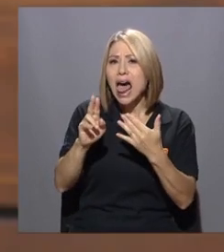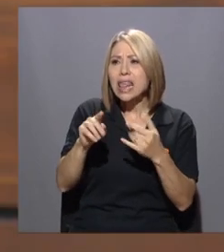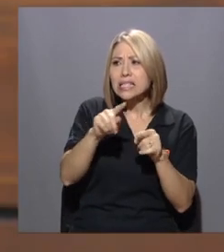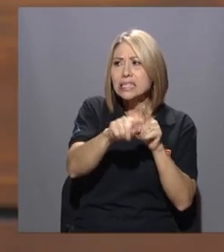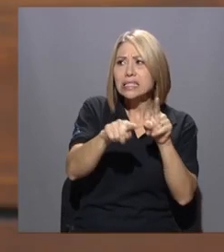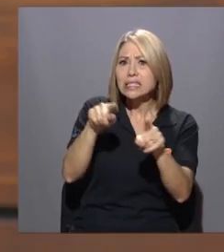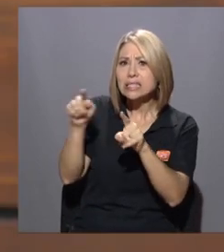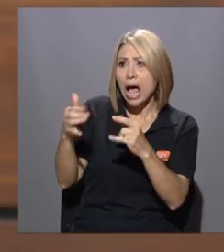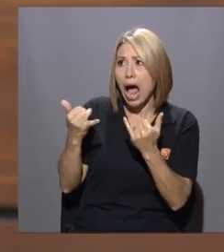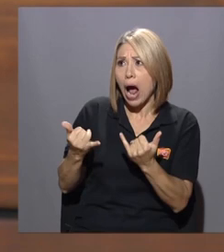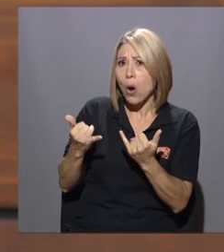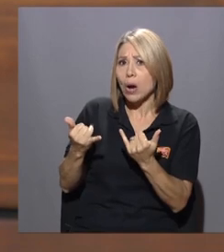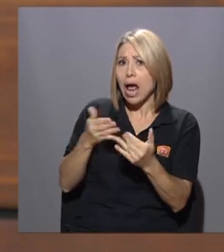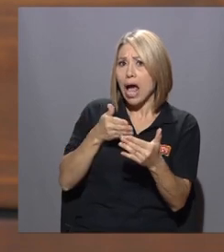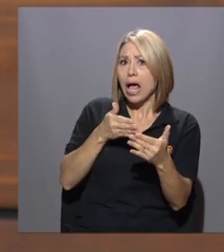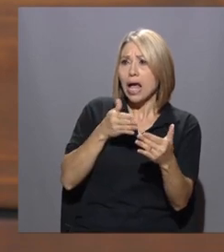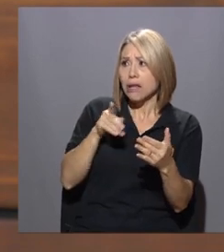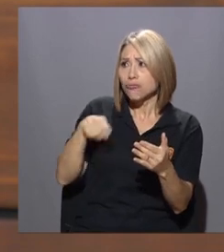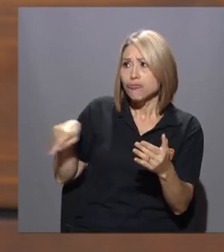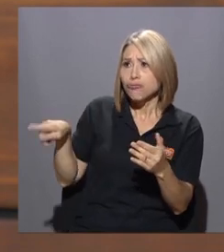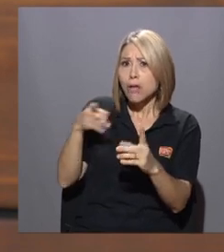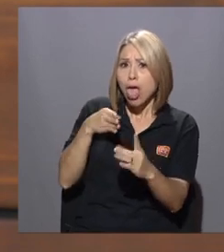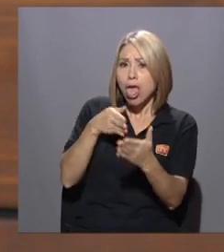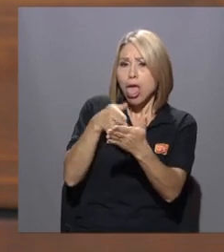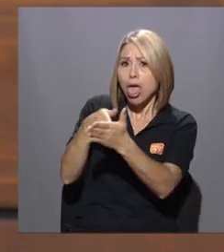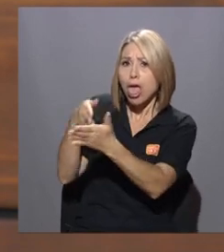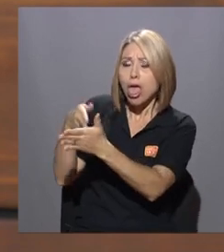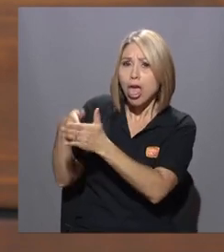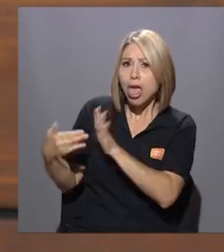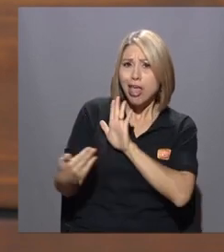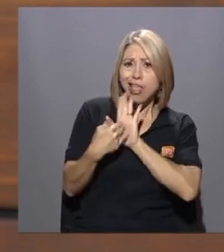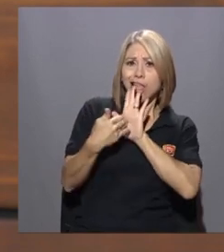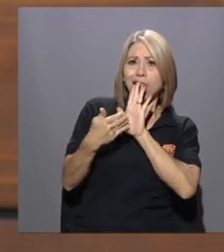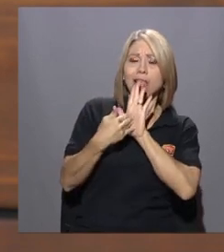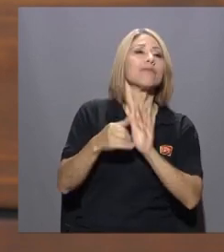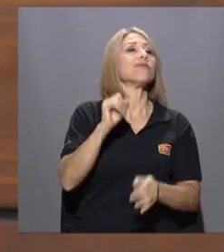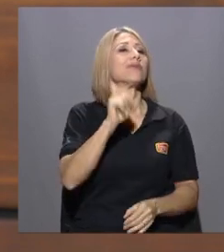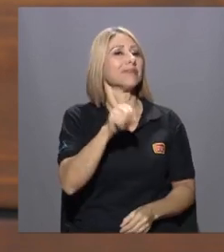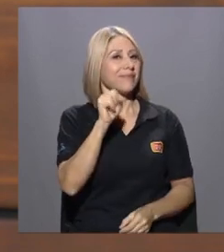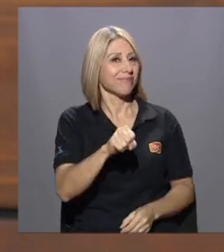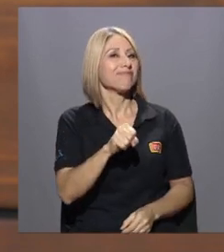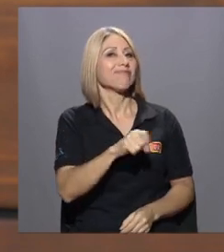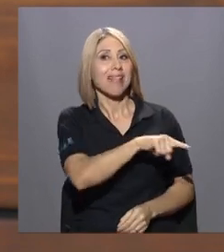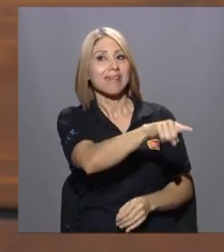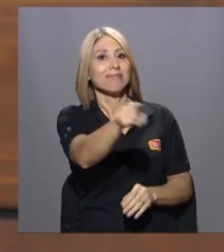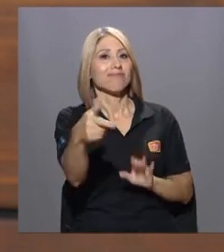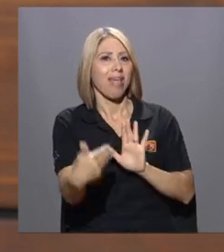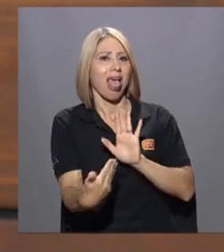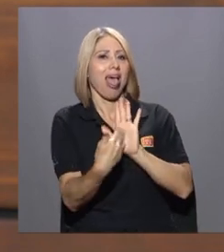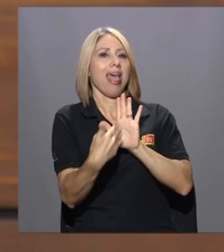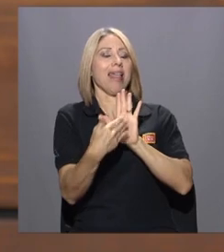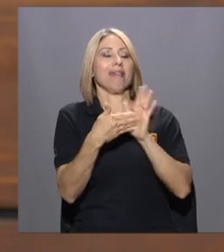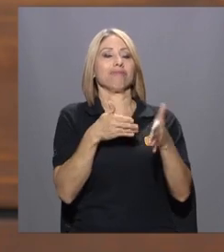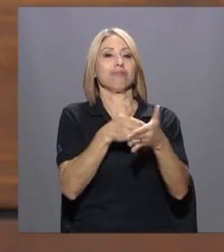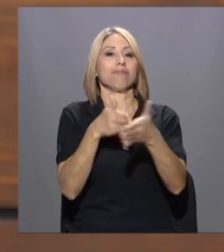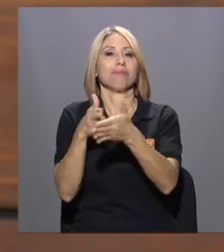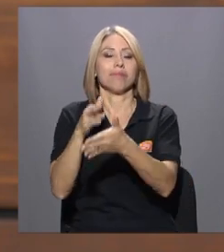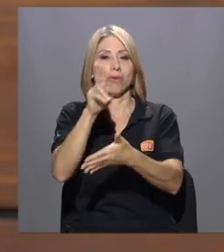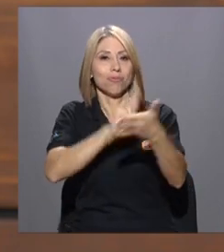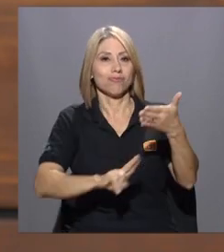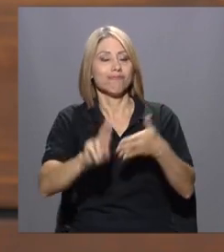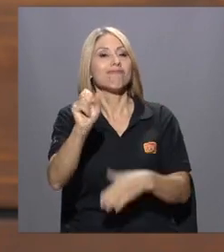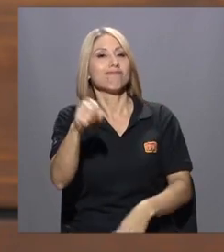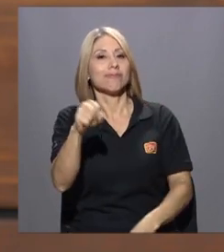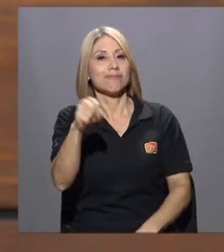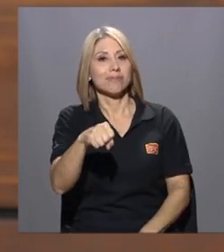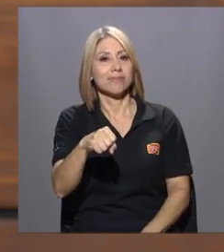Jenny? Yo creo que sí, por supuesto que estamos bajo ataque. Yo creo que eso es absolutamente evidente. Y